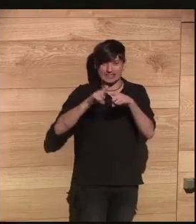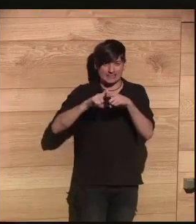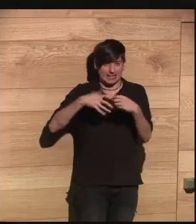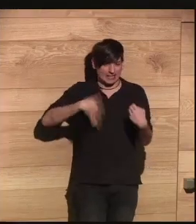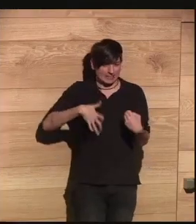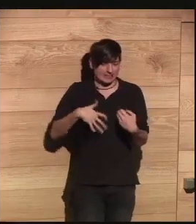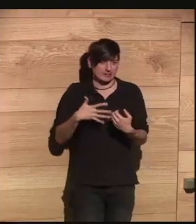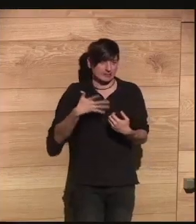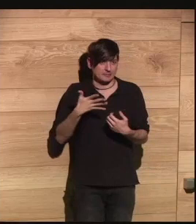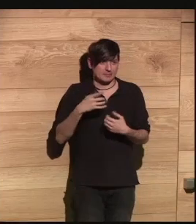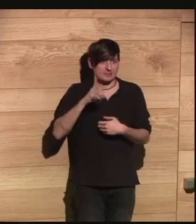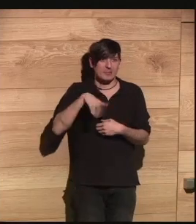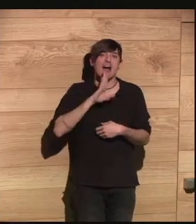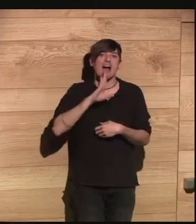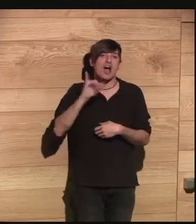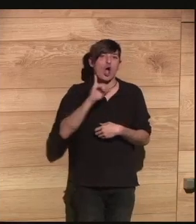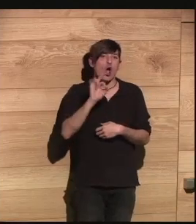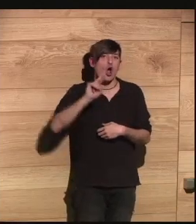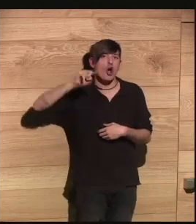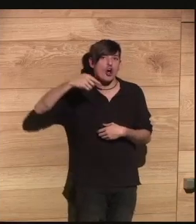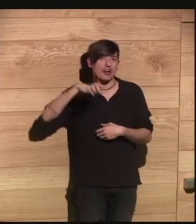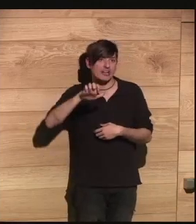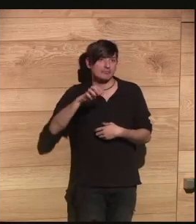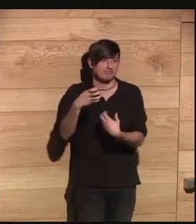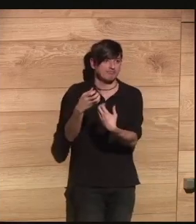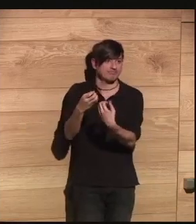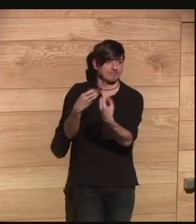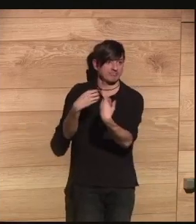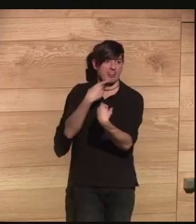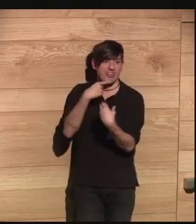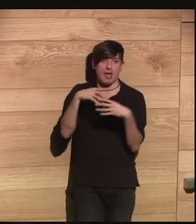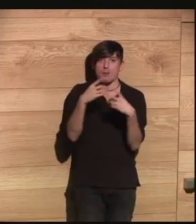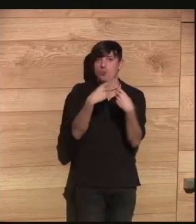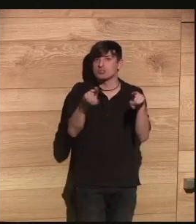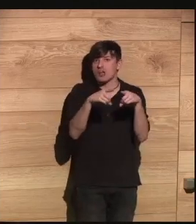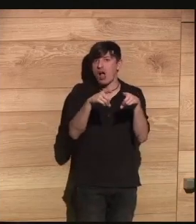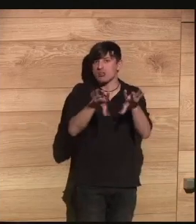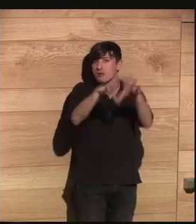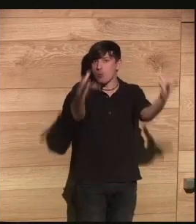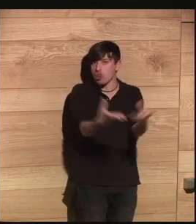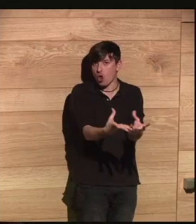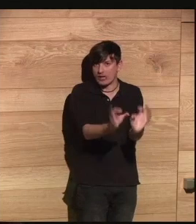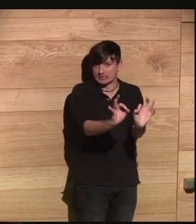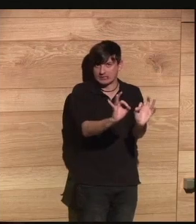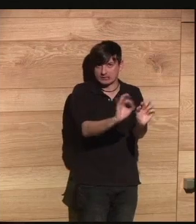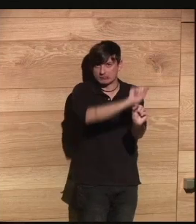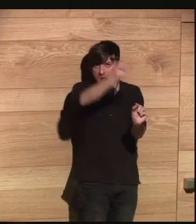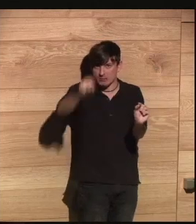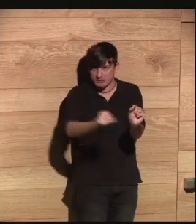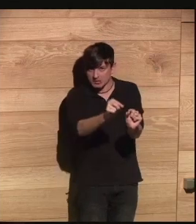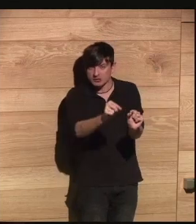poquito la charla que hizo Jorge, ¿no? De esto de que la música es de todos lados y de ninguna parte y de los